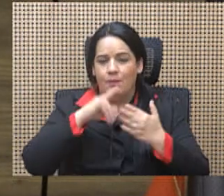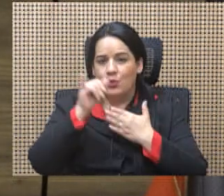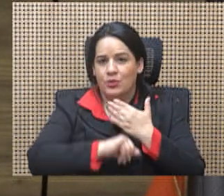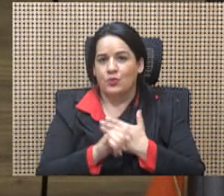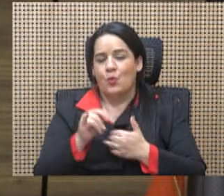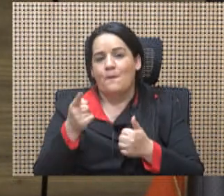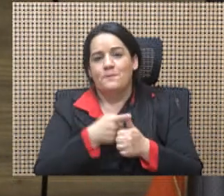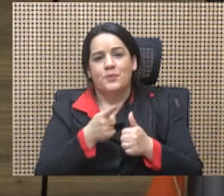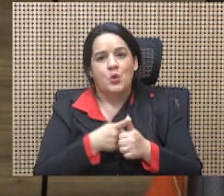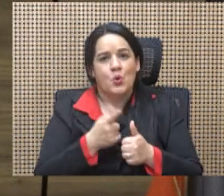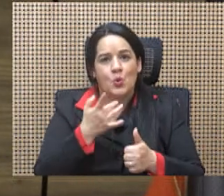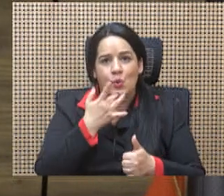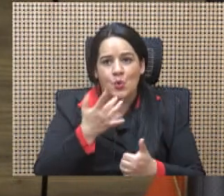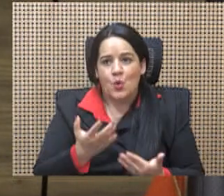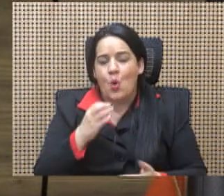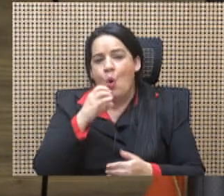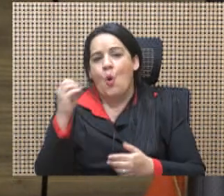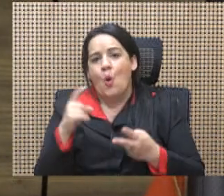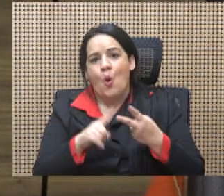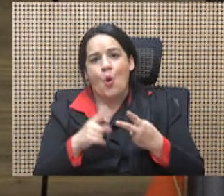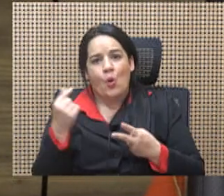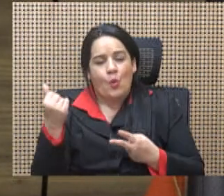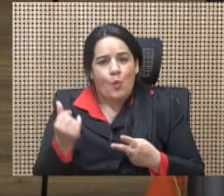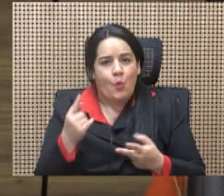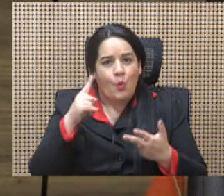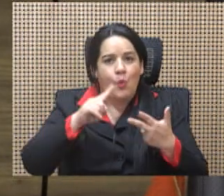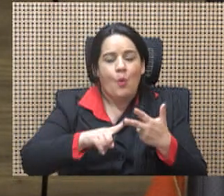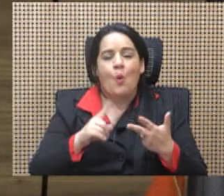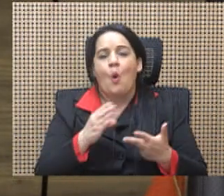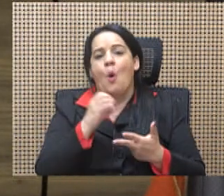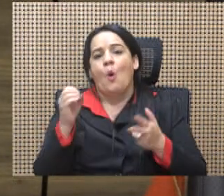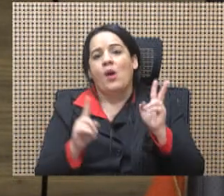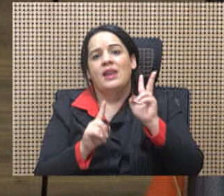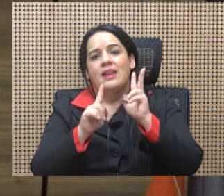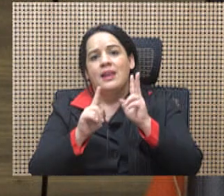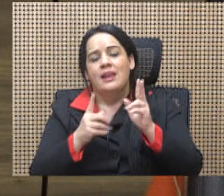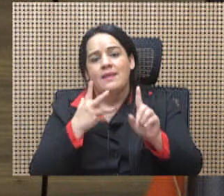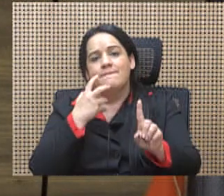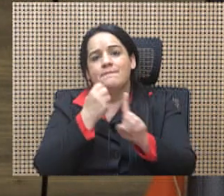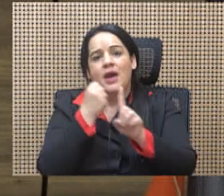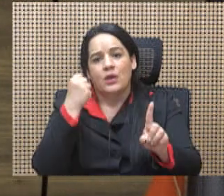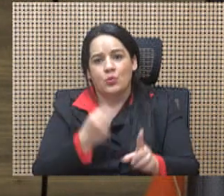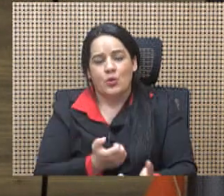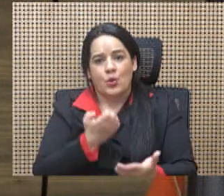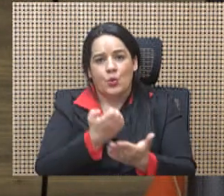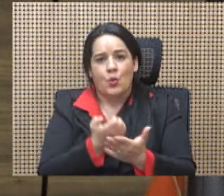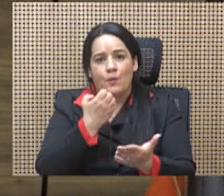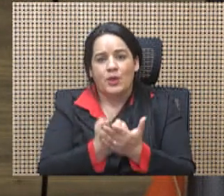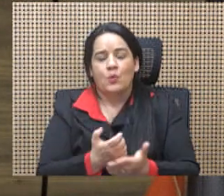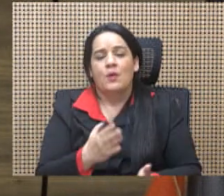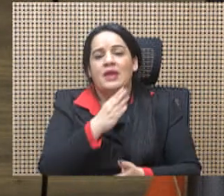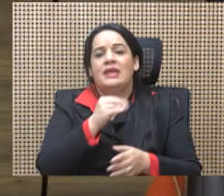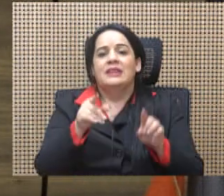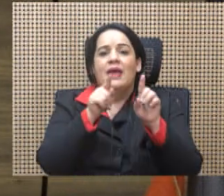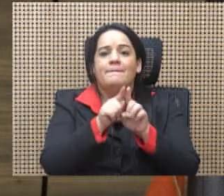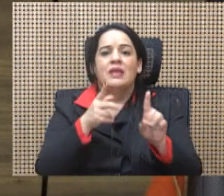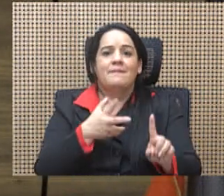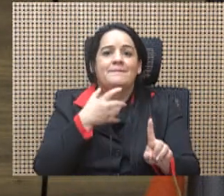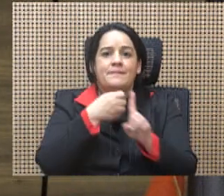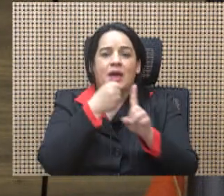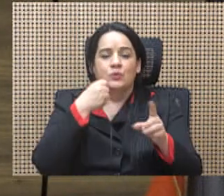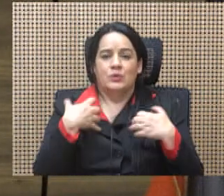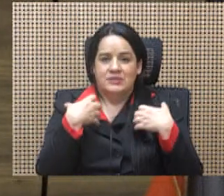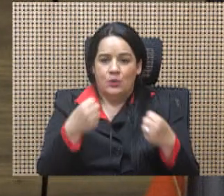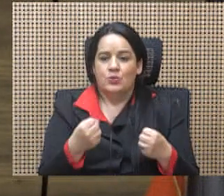prioridad ni por costo ni por el impacto económico ni y sobre todo el impacto de salud que va a tener para